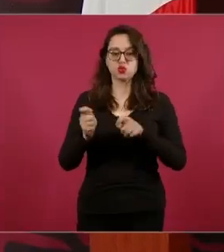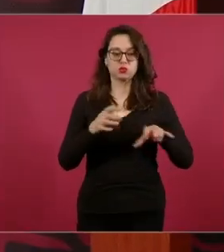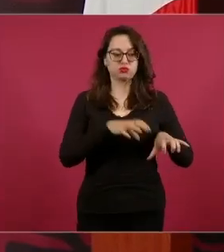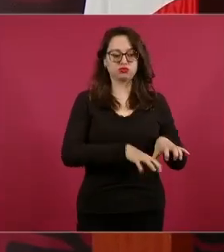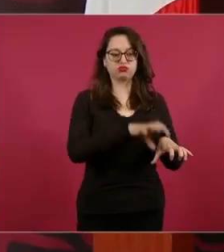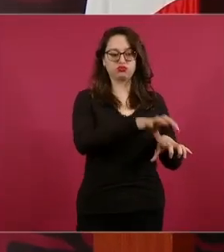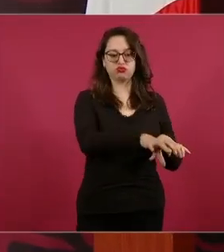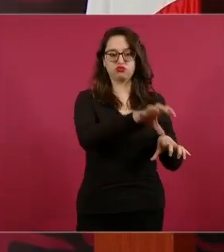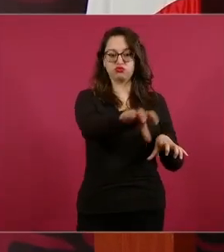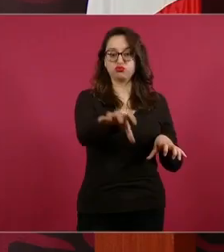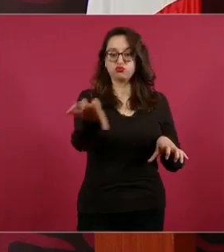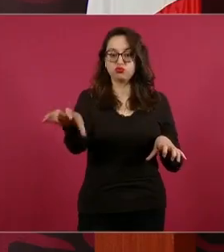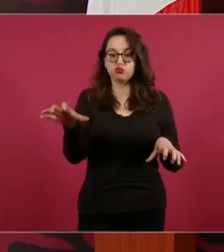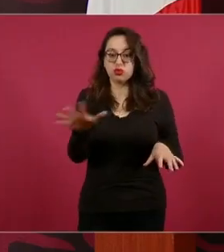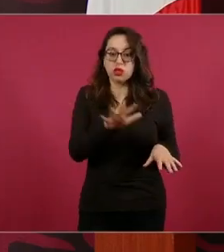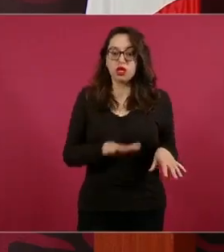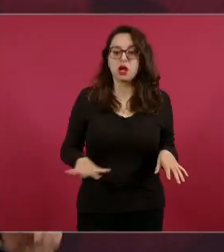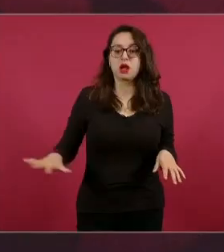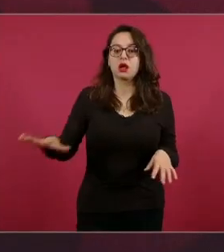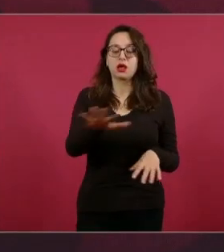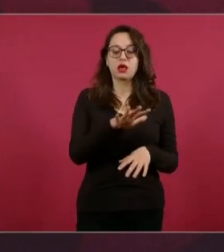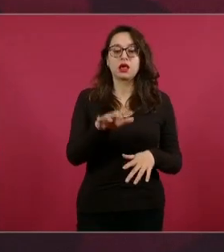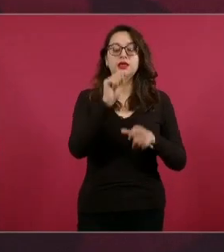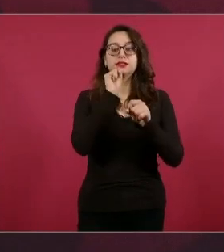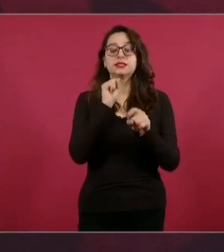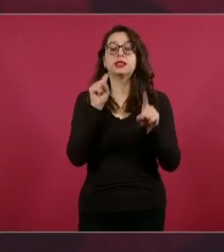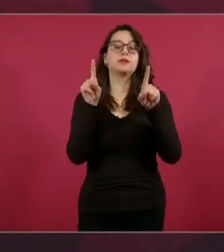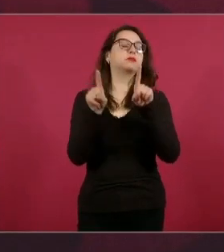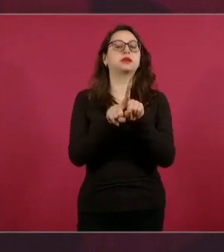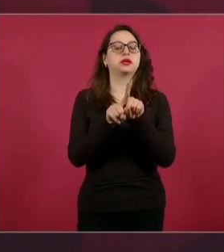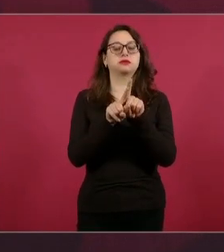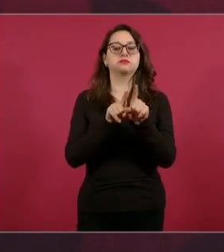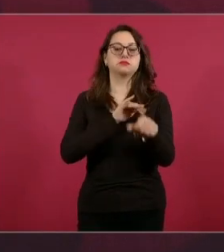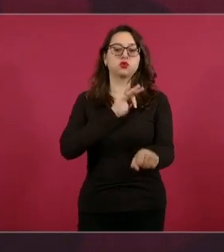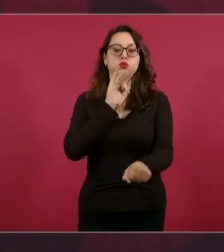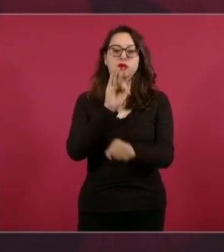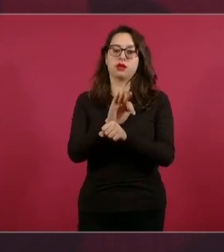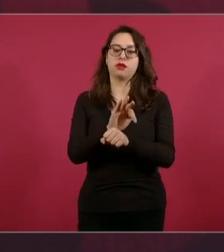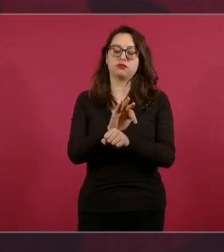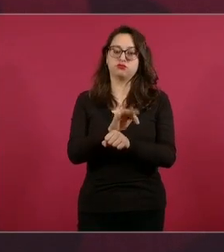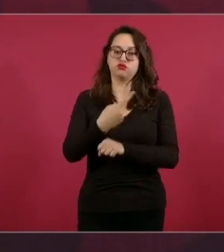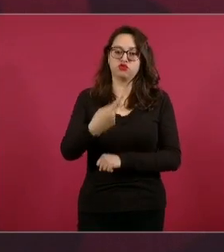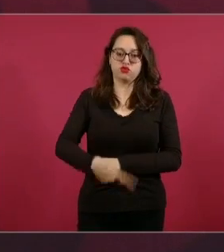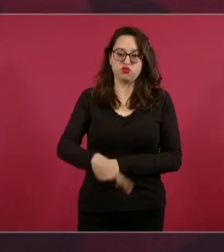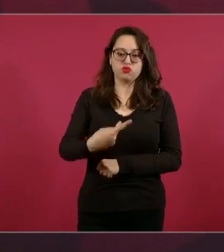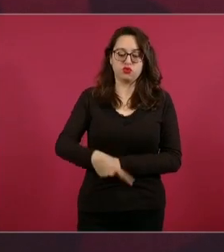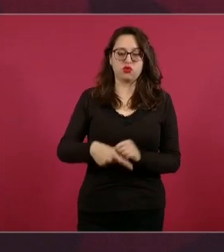una zona también de seguridad nacional